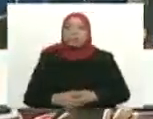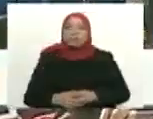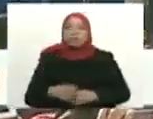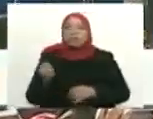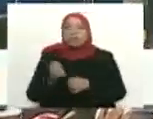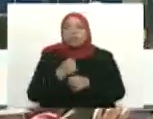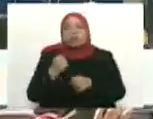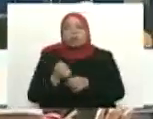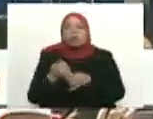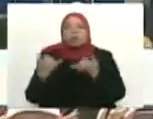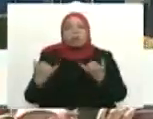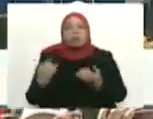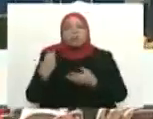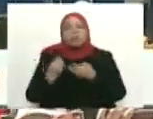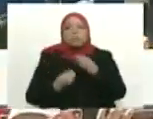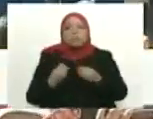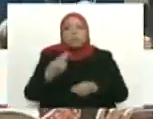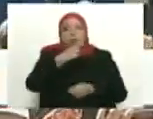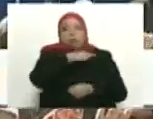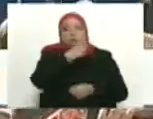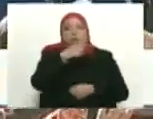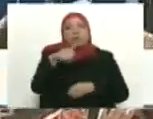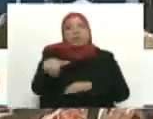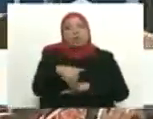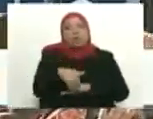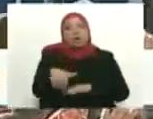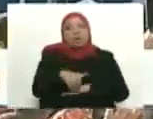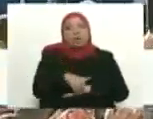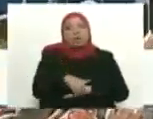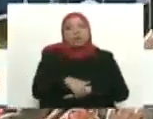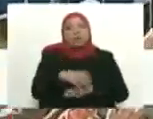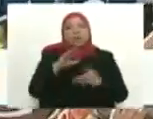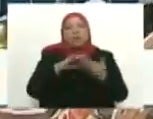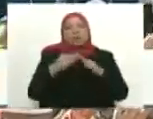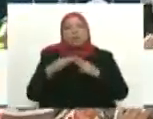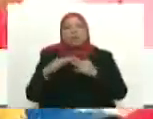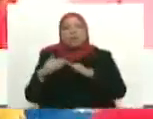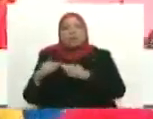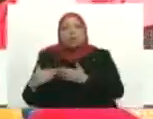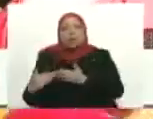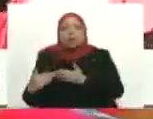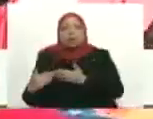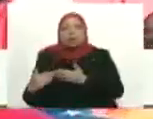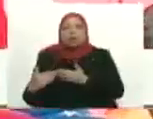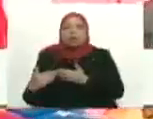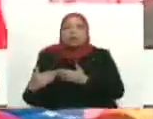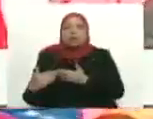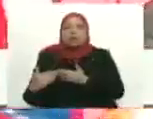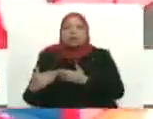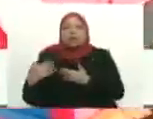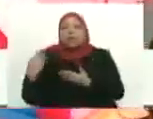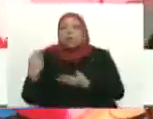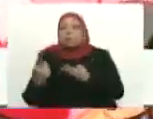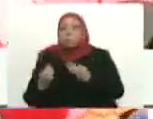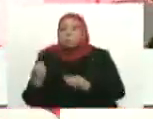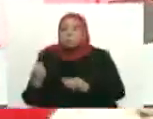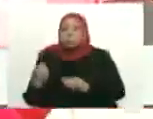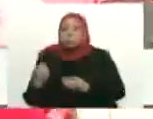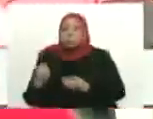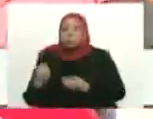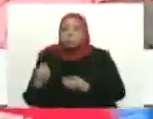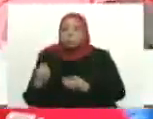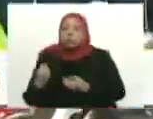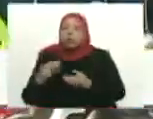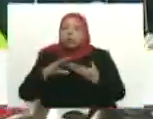trabajo que han venido haciendo como jefes de calle, como jefes de comunidad, porque cuando ocurre algo en